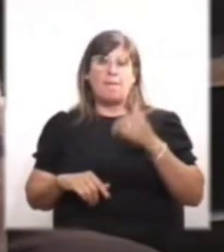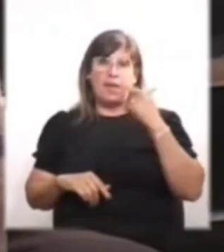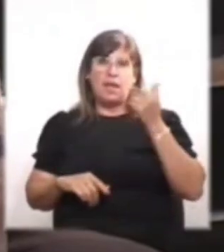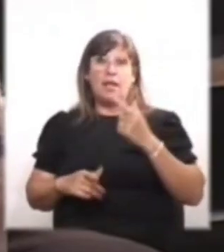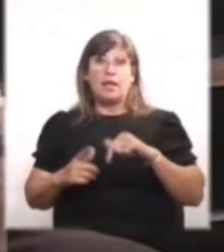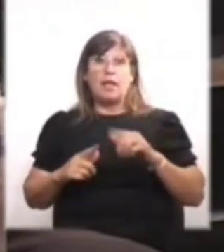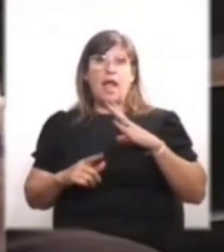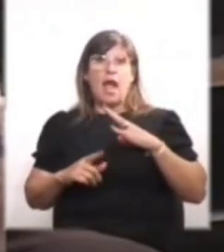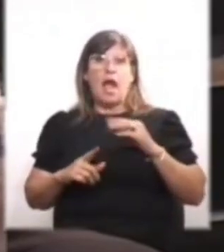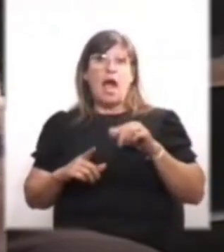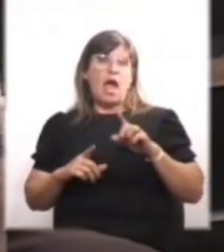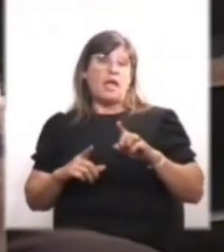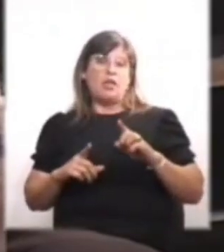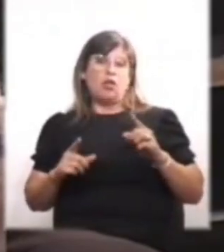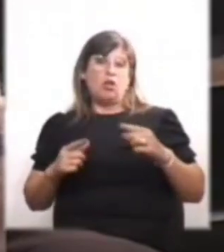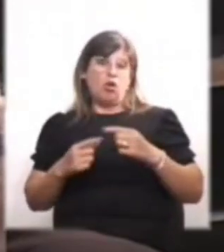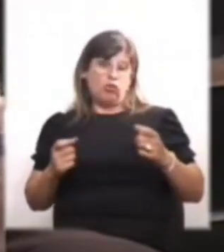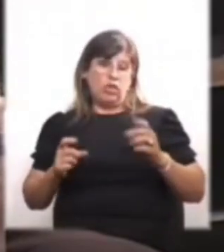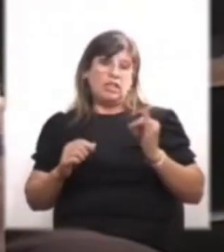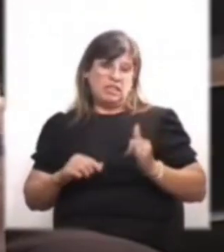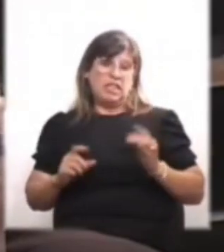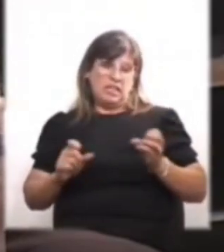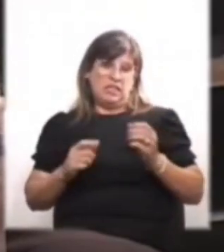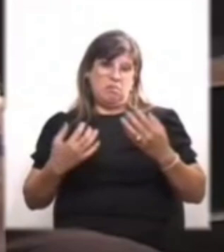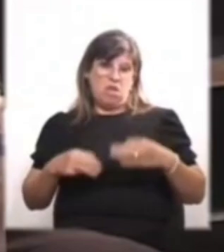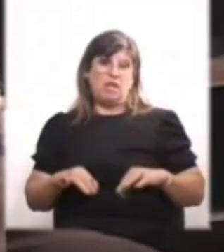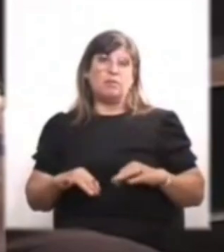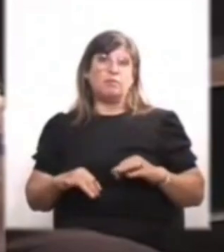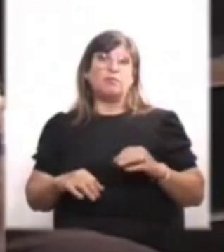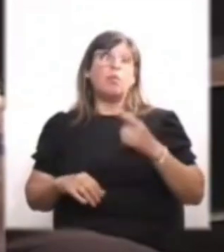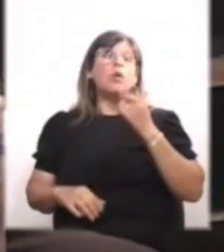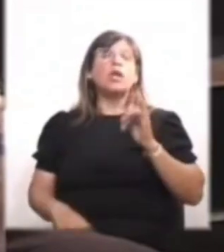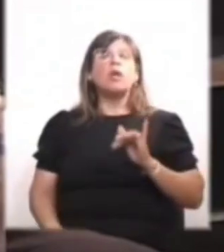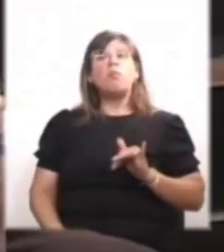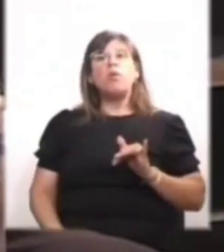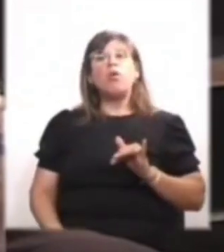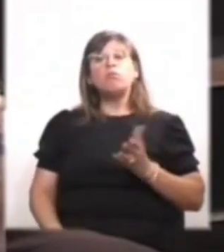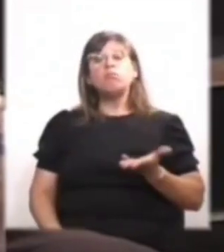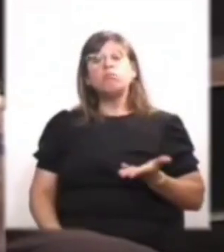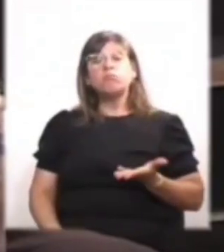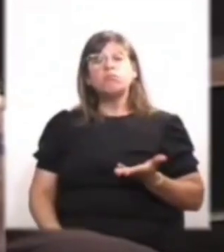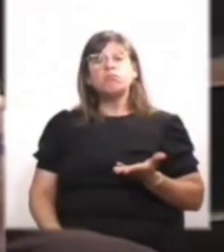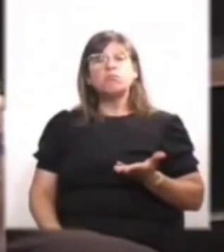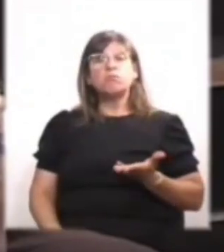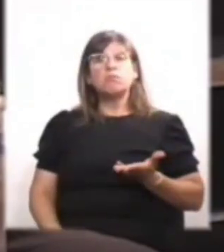como ustedes no las dicen, yo no se las voy a decir. Y dice, por ejemplo,